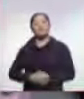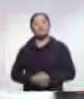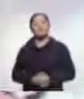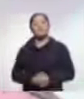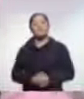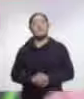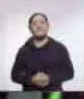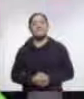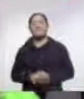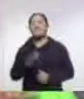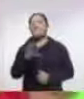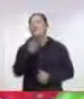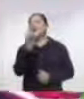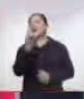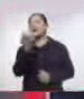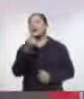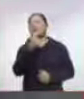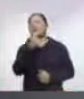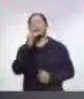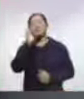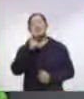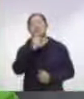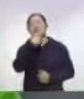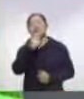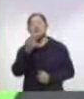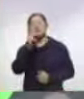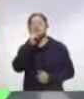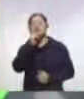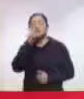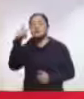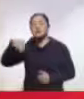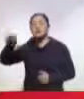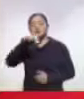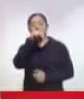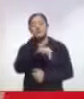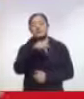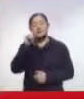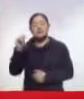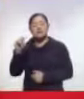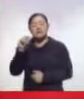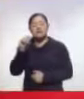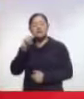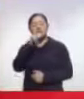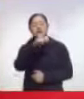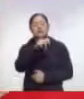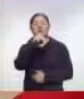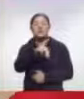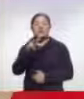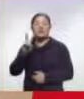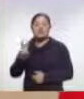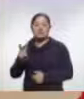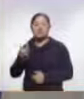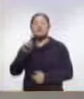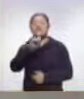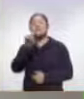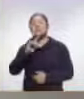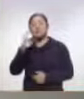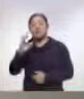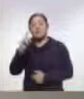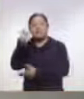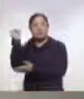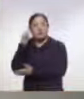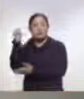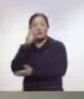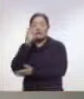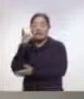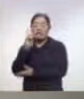Cerca de 400 niños, niñas y padres de familia de los municipios de Nativitas, Zacualpan y Teolocholco, celebraron que el sistema estatal DIF llegara